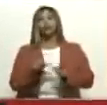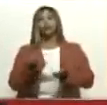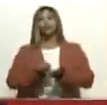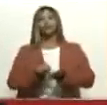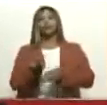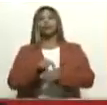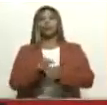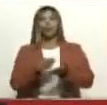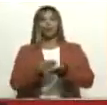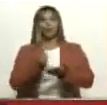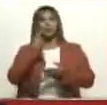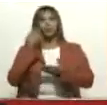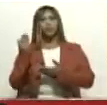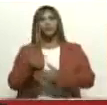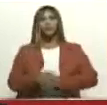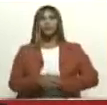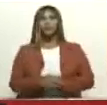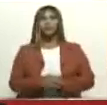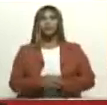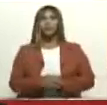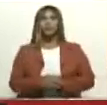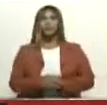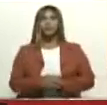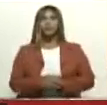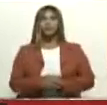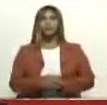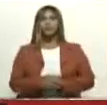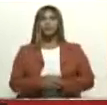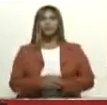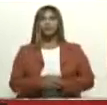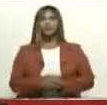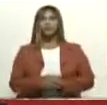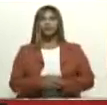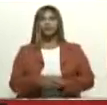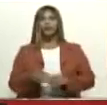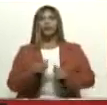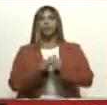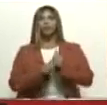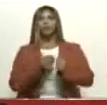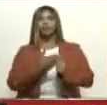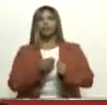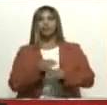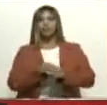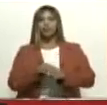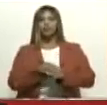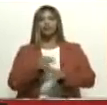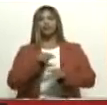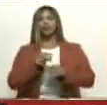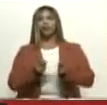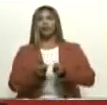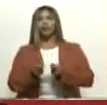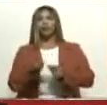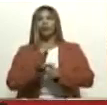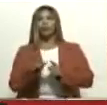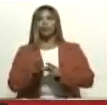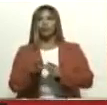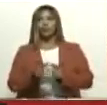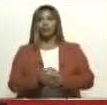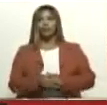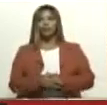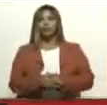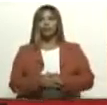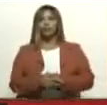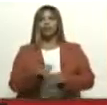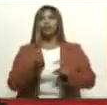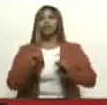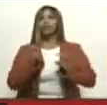Nacional del Libro. Oye, este viceministro de Fomento de la Economía cultural. ¿De qué se trata eso de economía cultural? Es